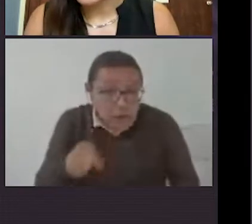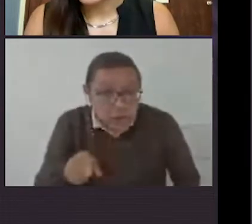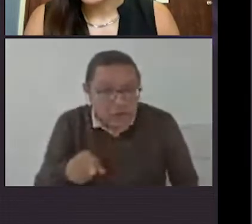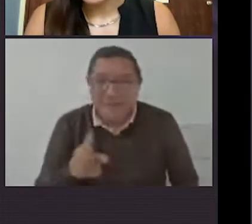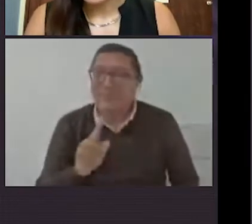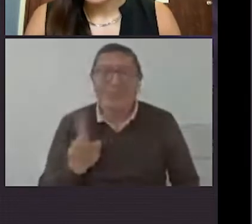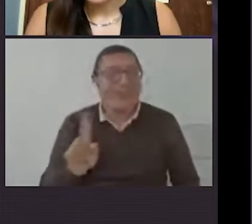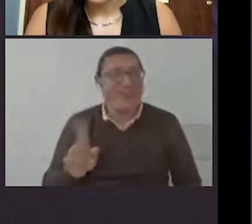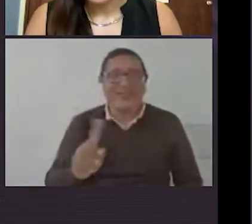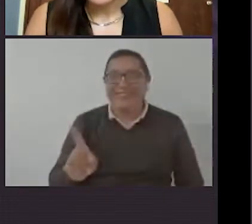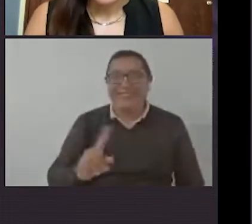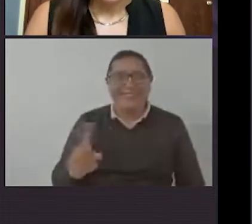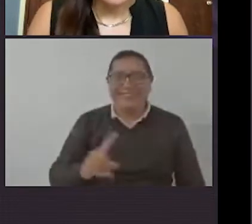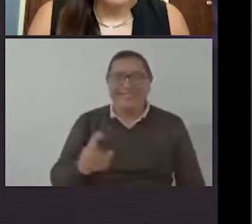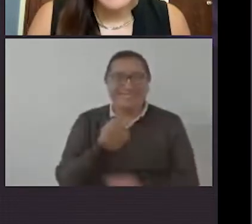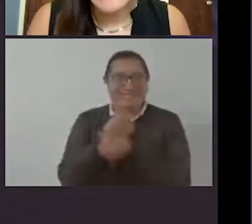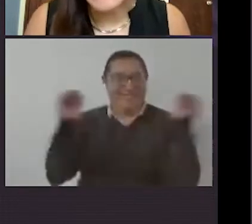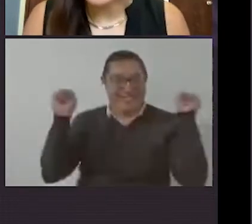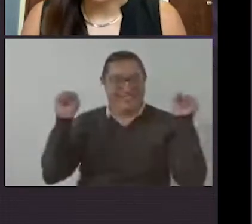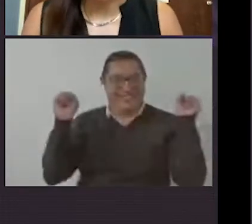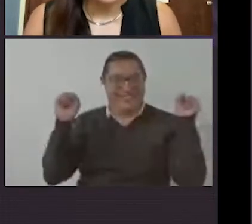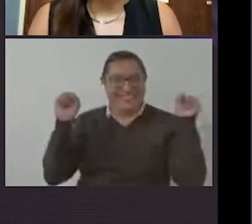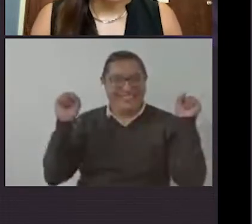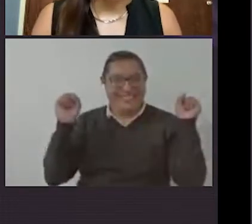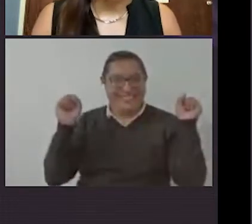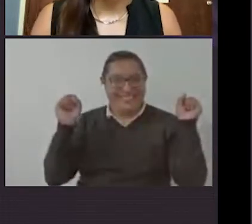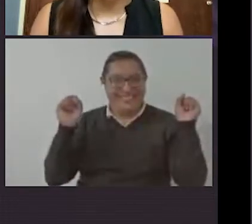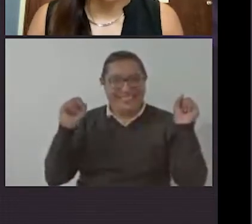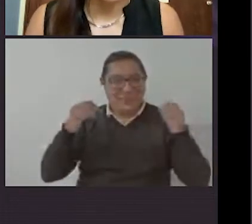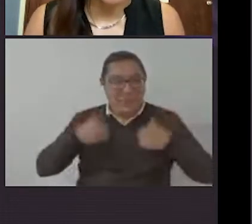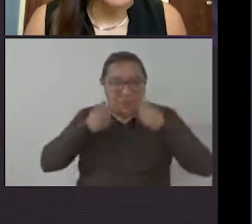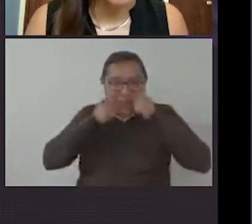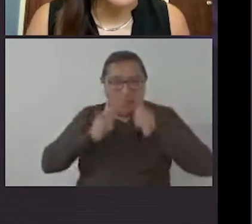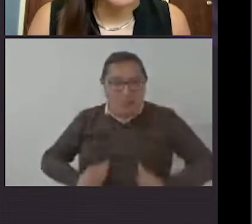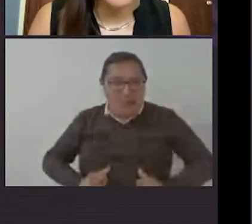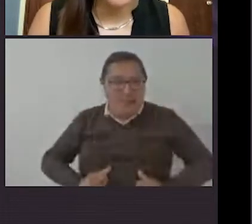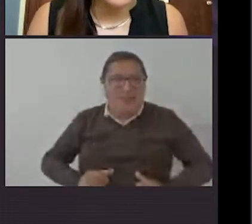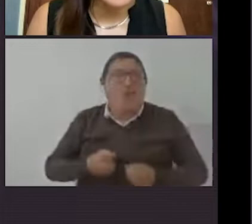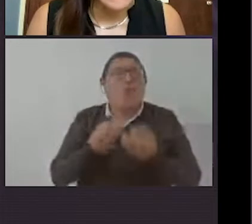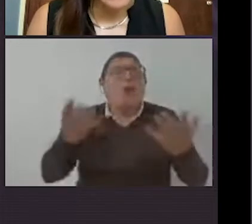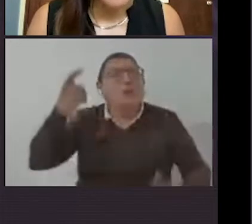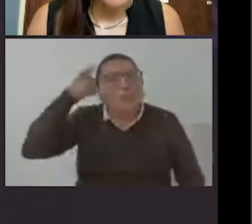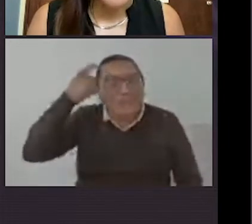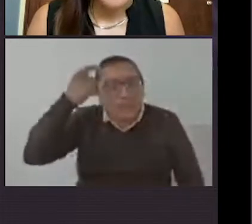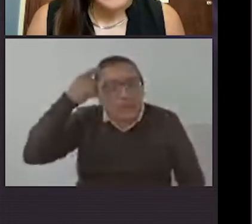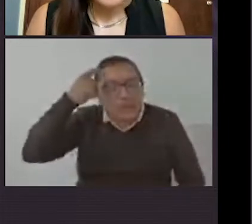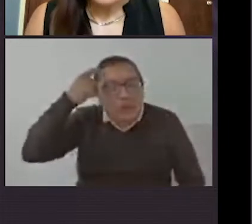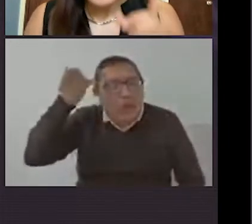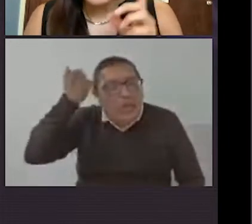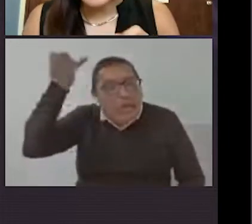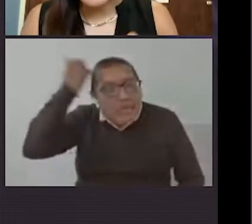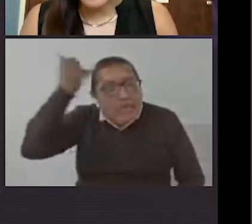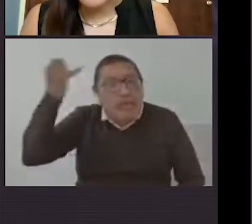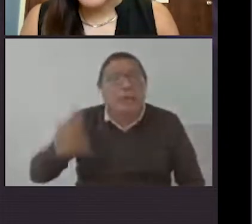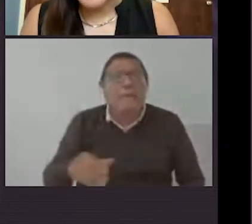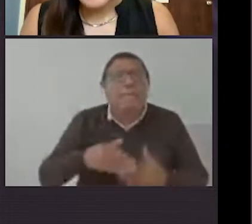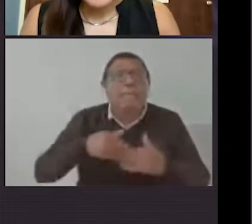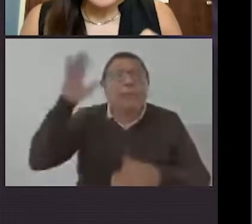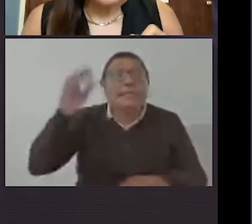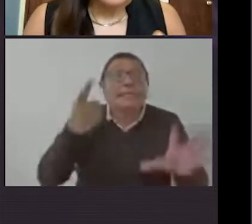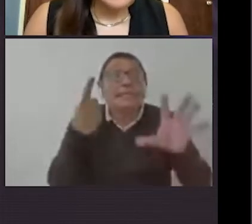Imposible. Porque imagínate, el ser humano tiene más de 60 mil pensamientos al día. El